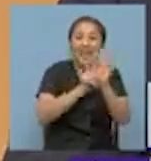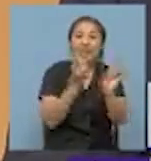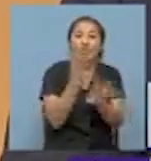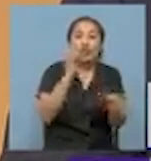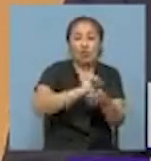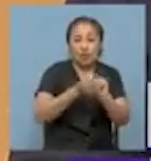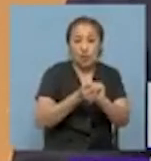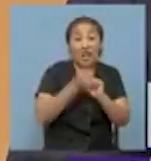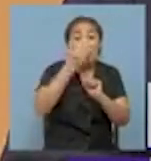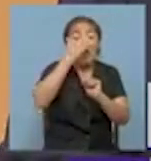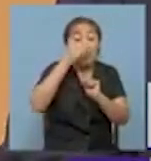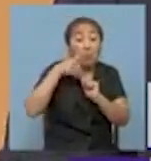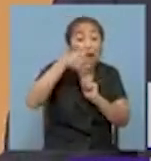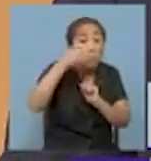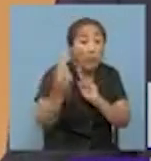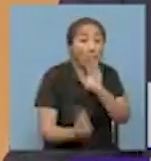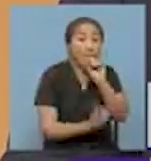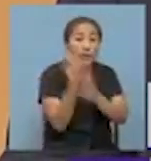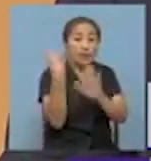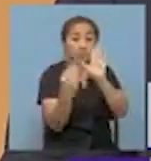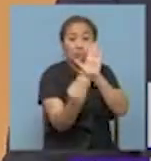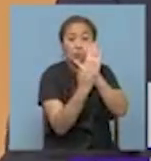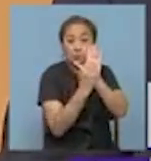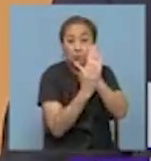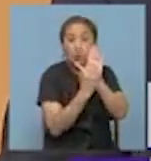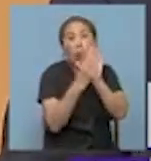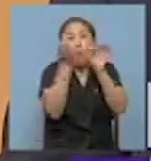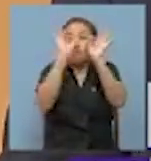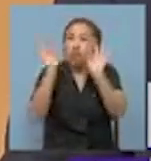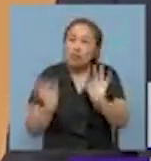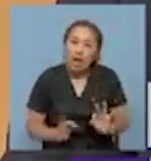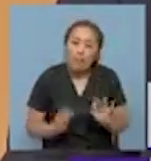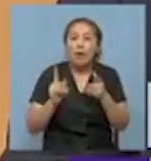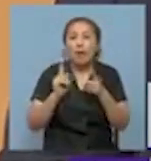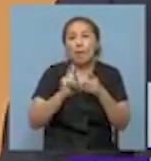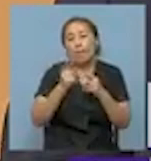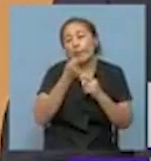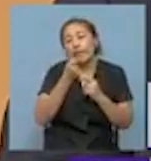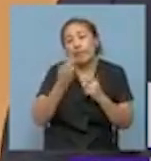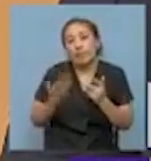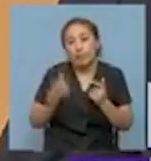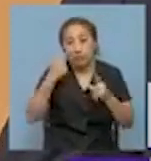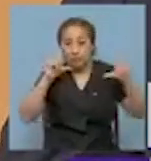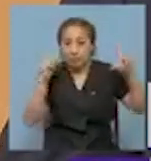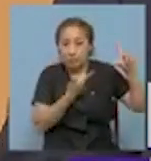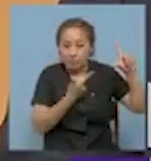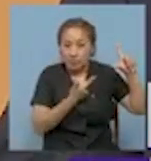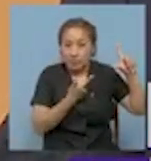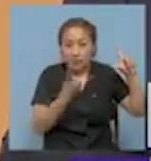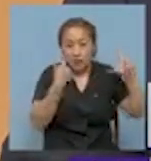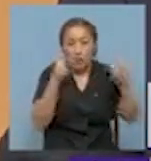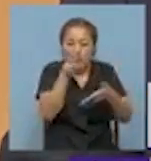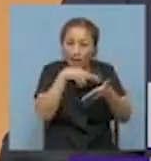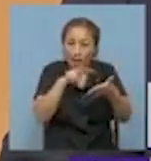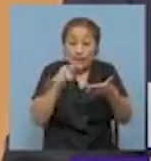y empiezan a aparecer varios lineamientos programas como este lineamiento mira te voy a